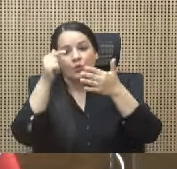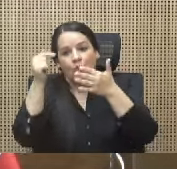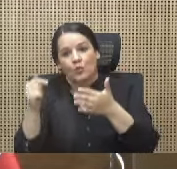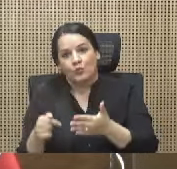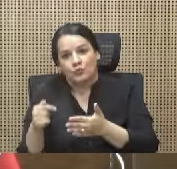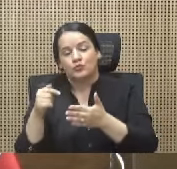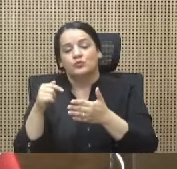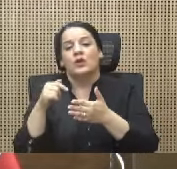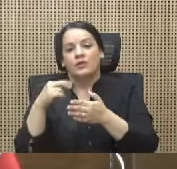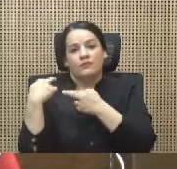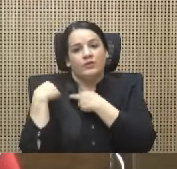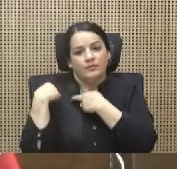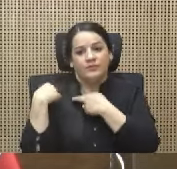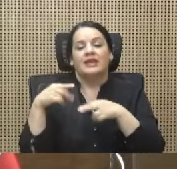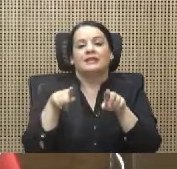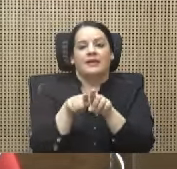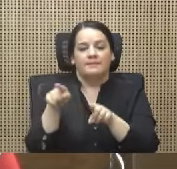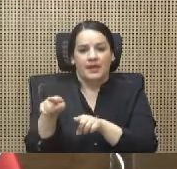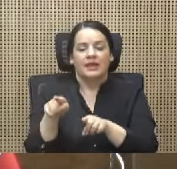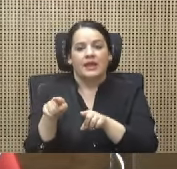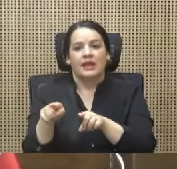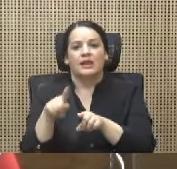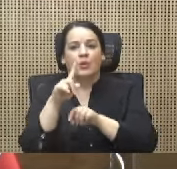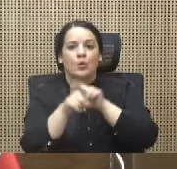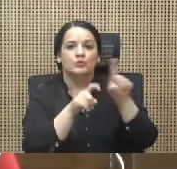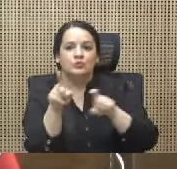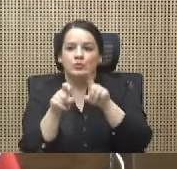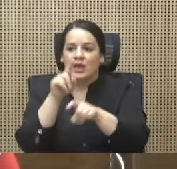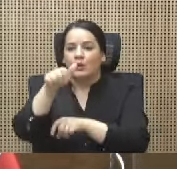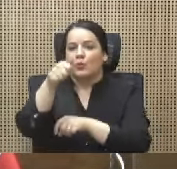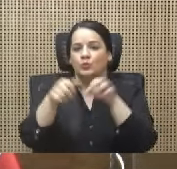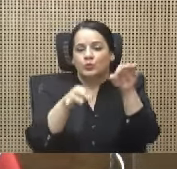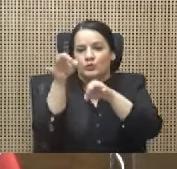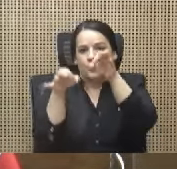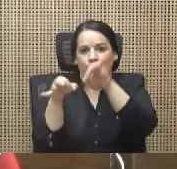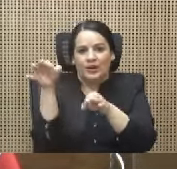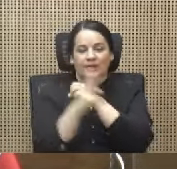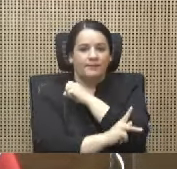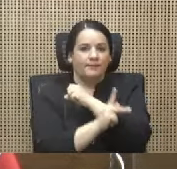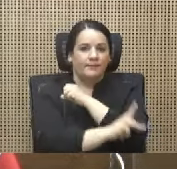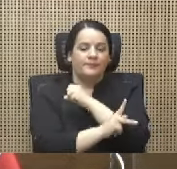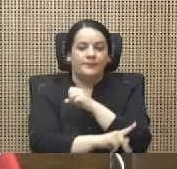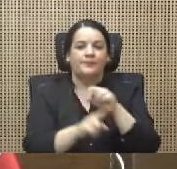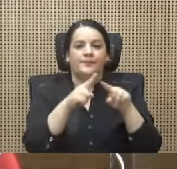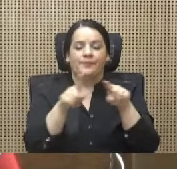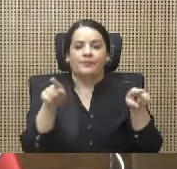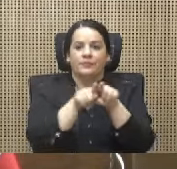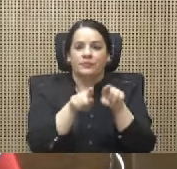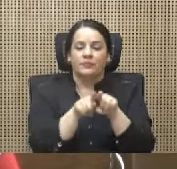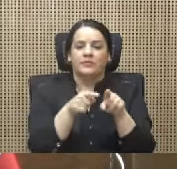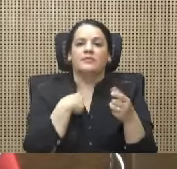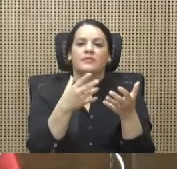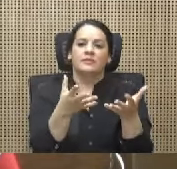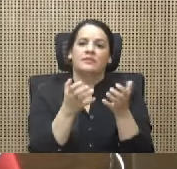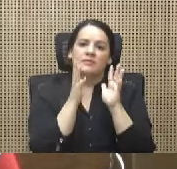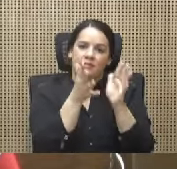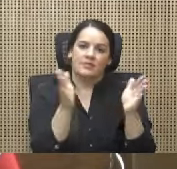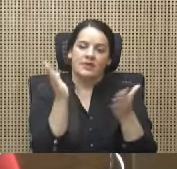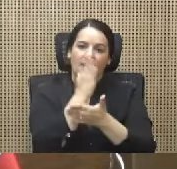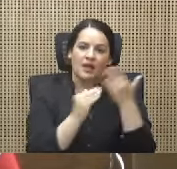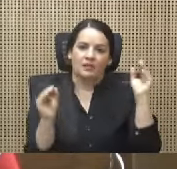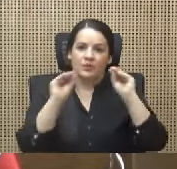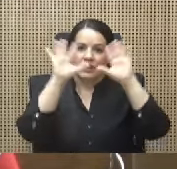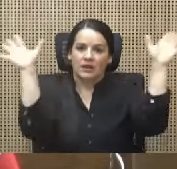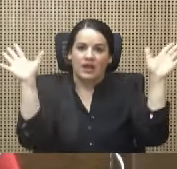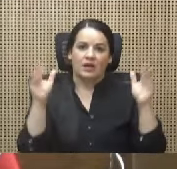responsables. Será asimismo cuerpo de consulta de los demás tribunales del país. Pero también quería dejar algo claro acá,